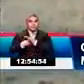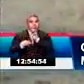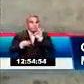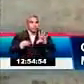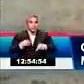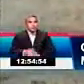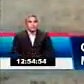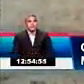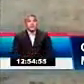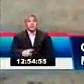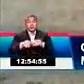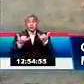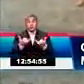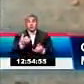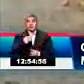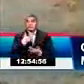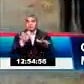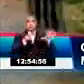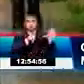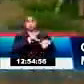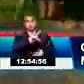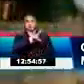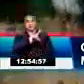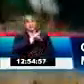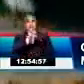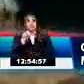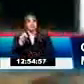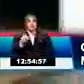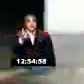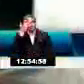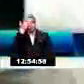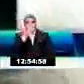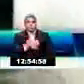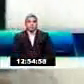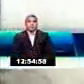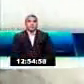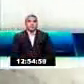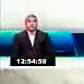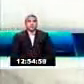COVID-19. A la fecha suman cerca de 300. Vanessa Peralta, TC Televisión.